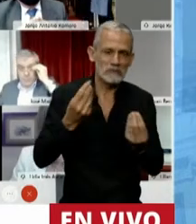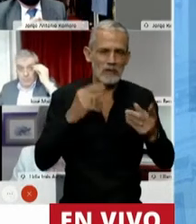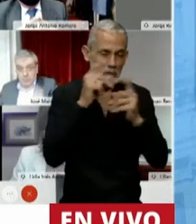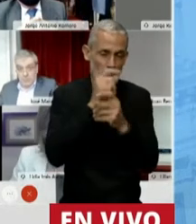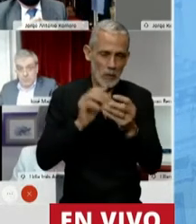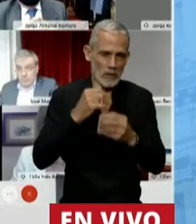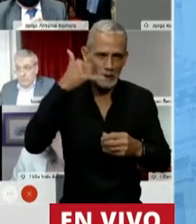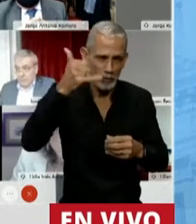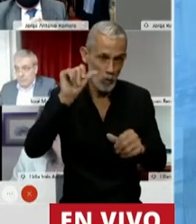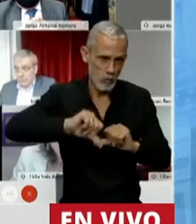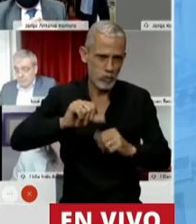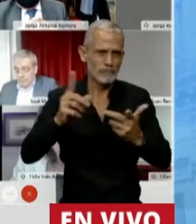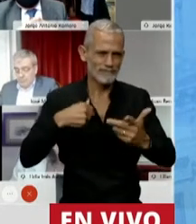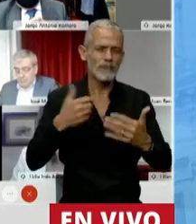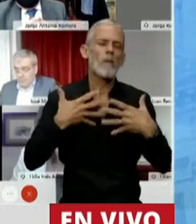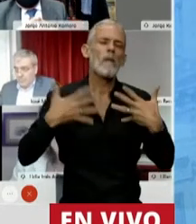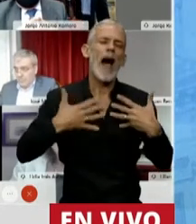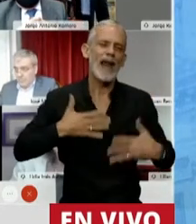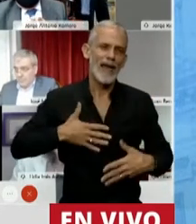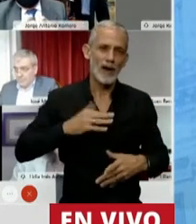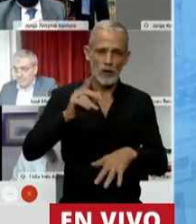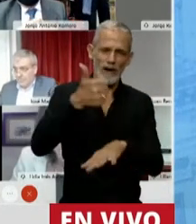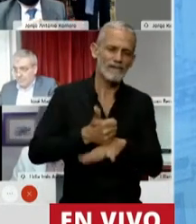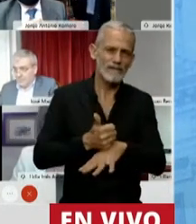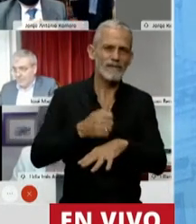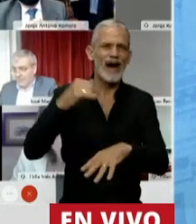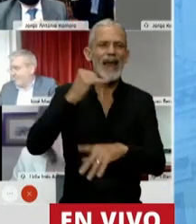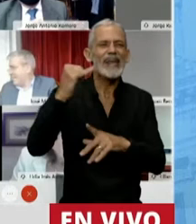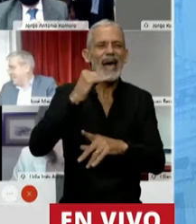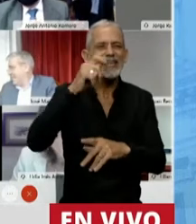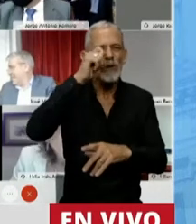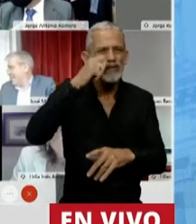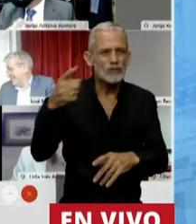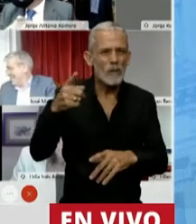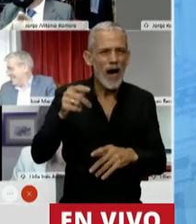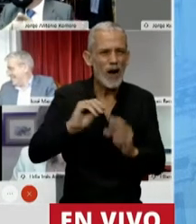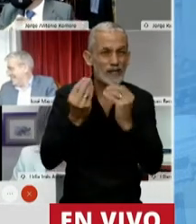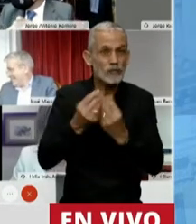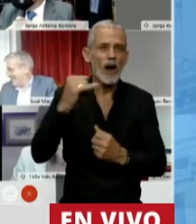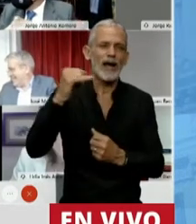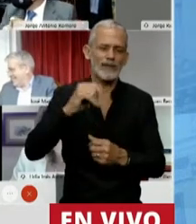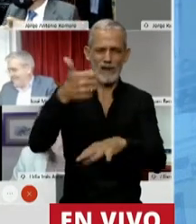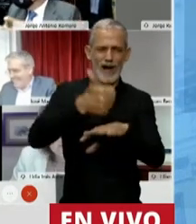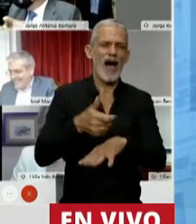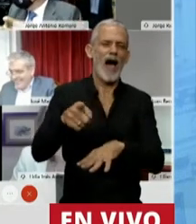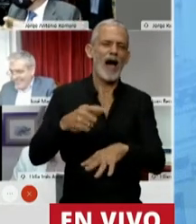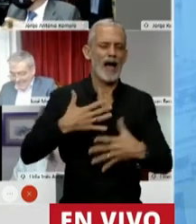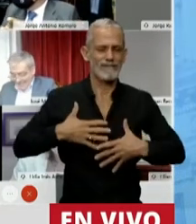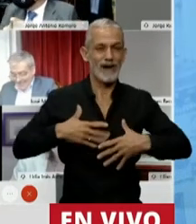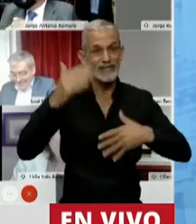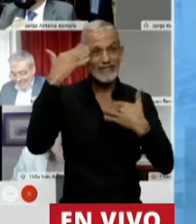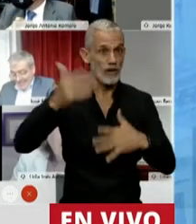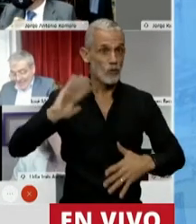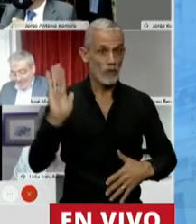pero bueno, me alegra muchísimo que haya resultado negativo su hisopado y que esté con nosotros. Un saludo para